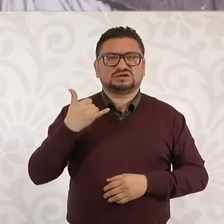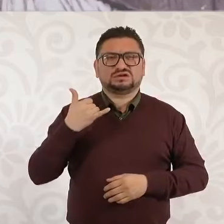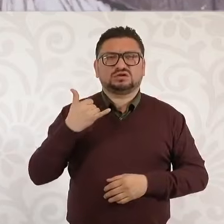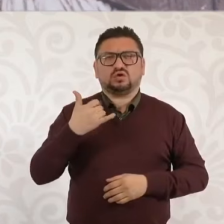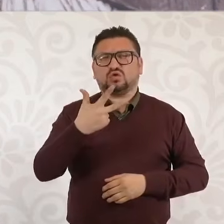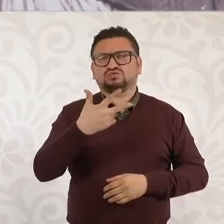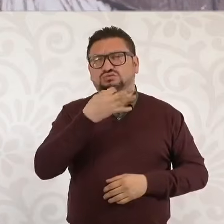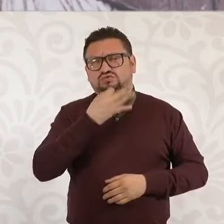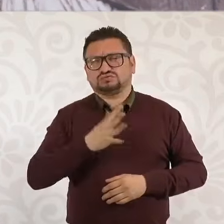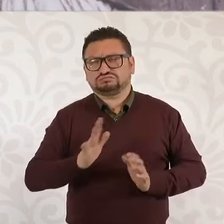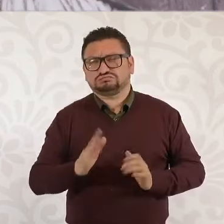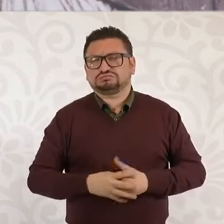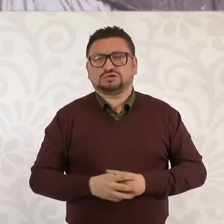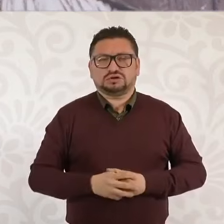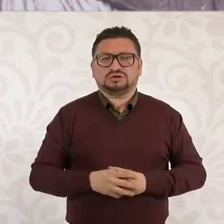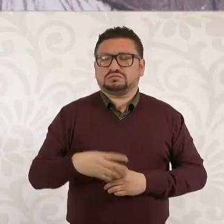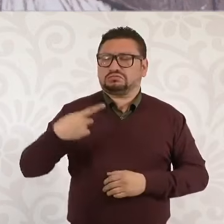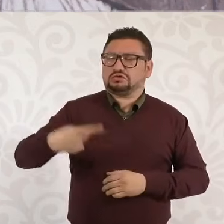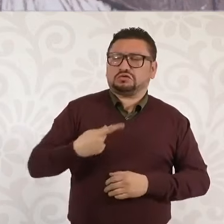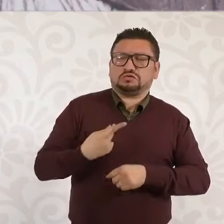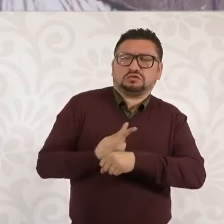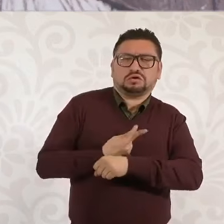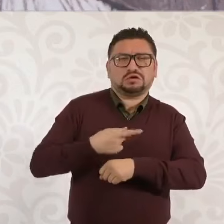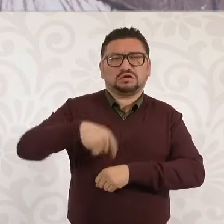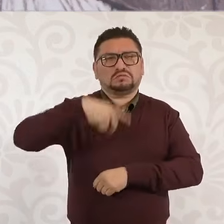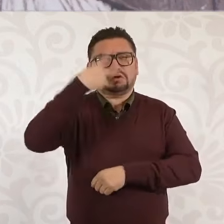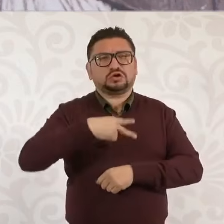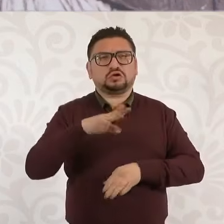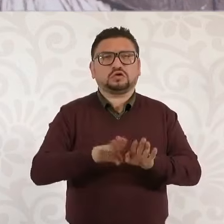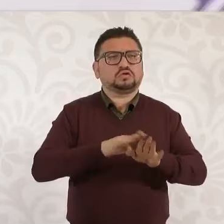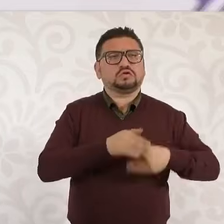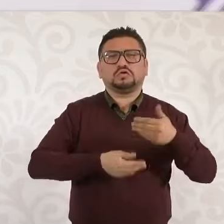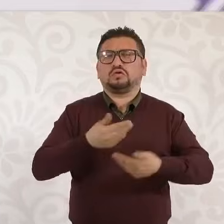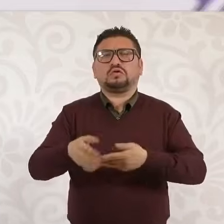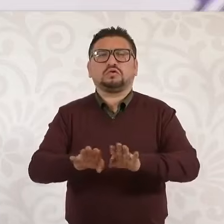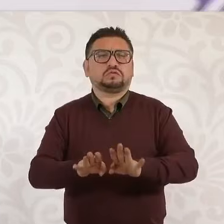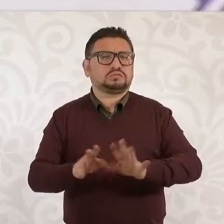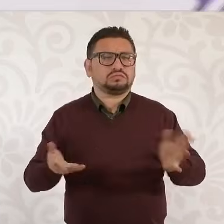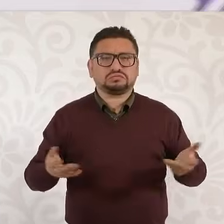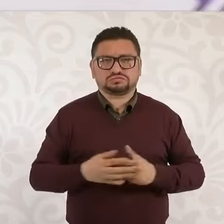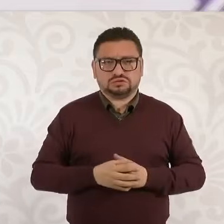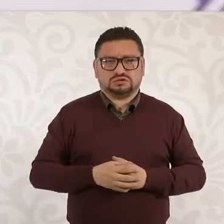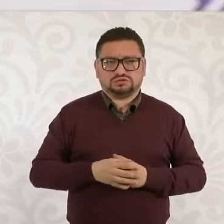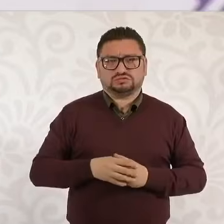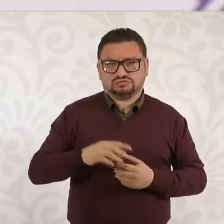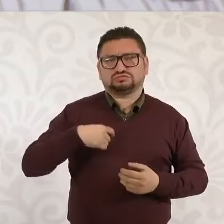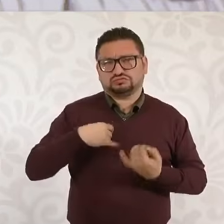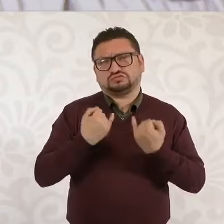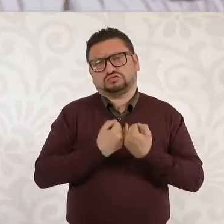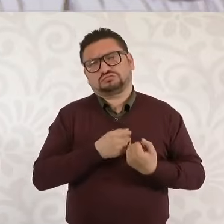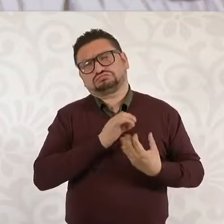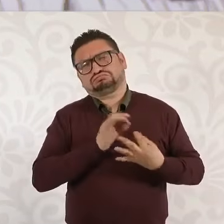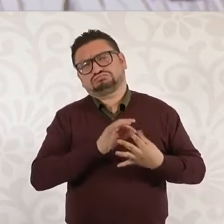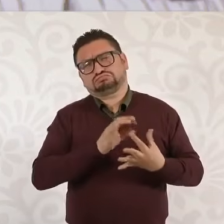8 minutos para preguntarme qué pasa en México, cómo están las cosas. Están bien, pues le platiqué cómo